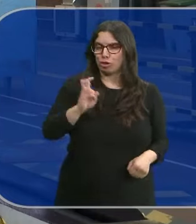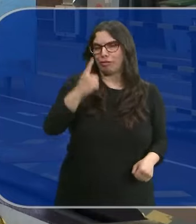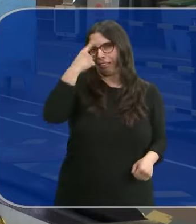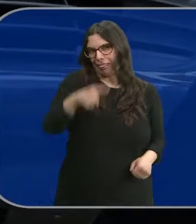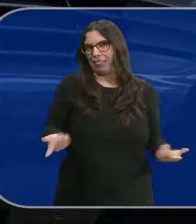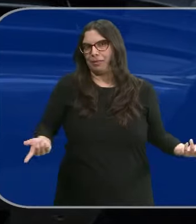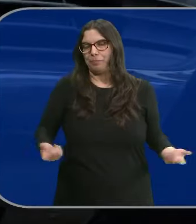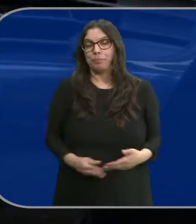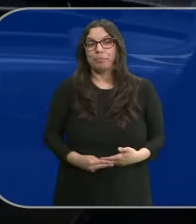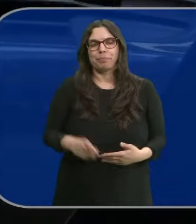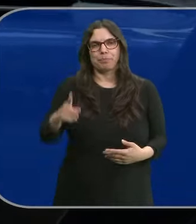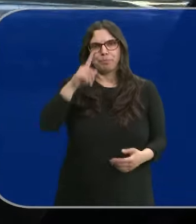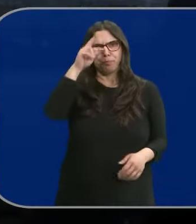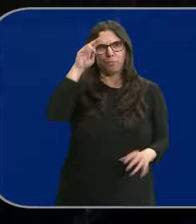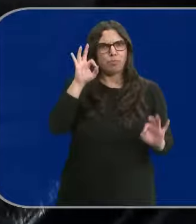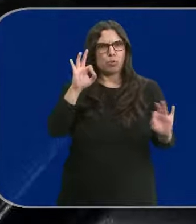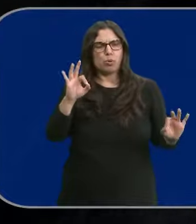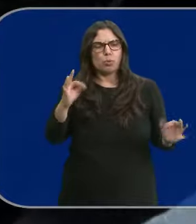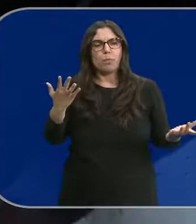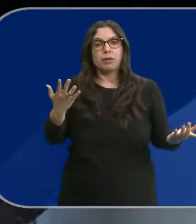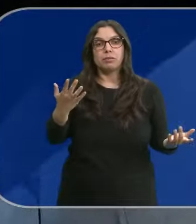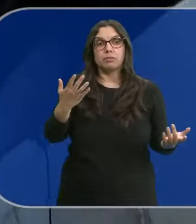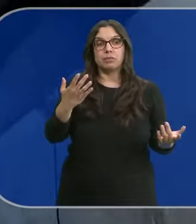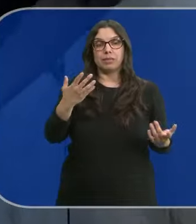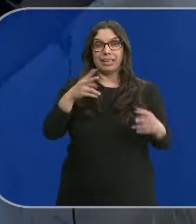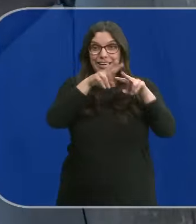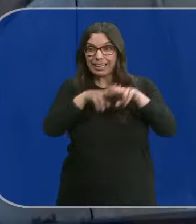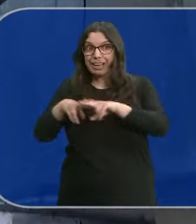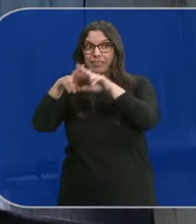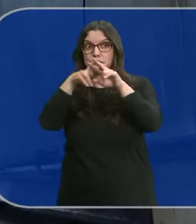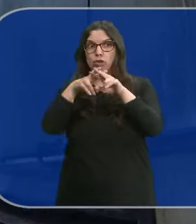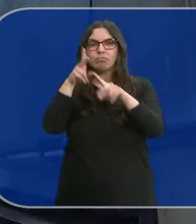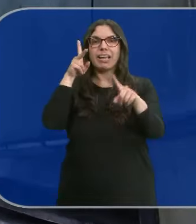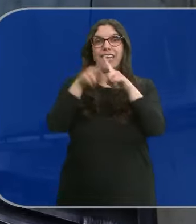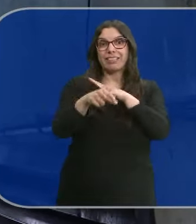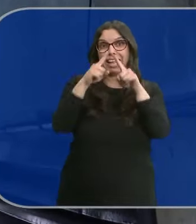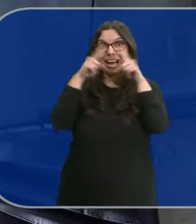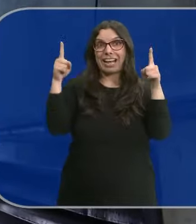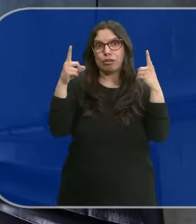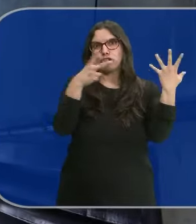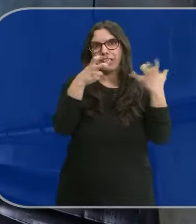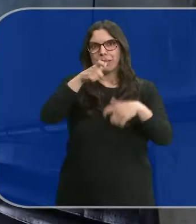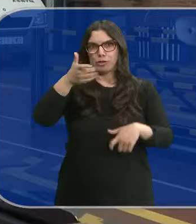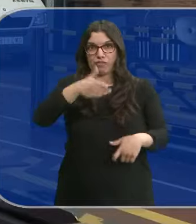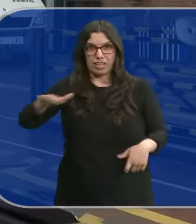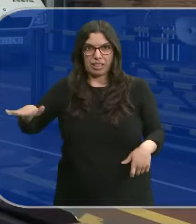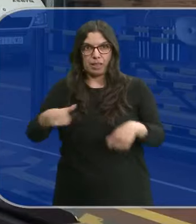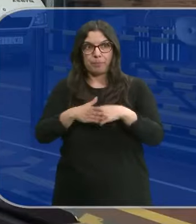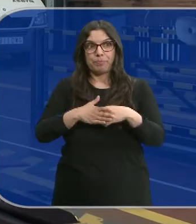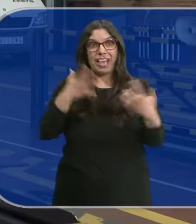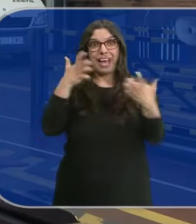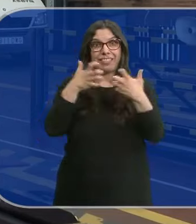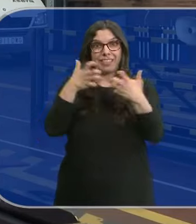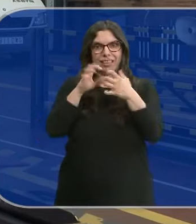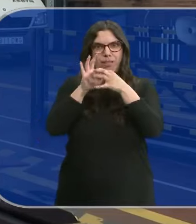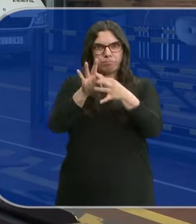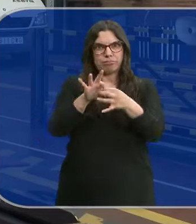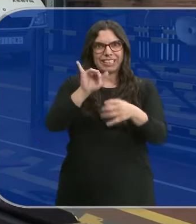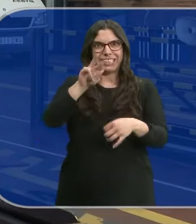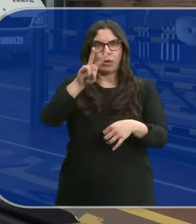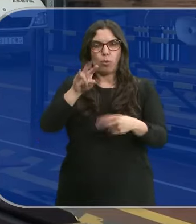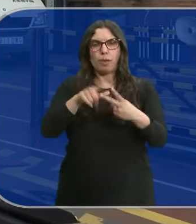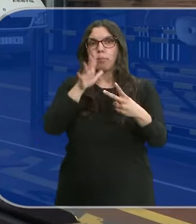vienen a la ITV. Y esto preocupa. Pasar esta revisión evitaría 700 muertes al año. Dentro de los accidentes que hay en ITV los más